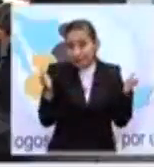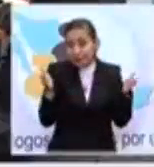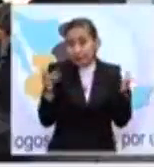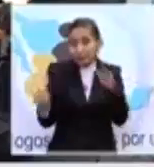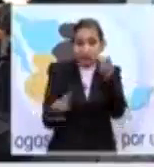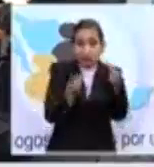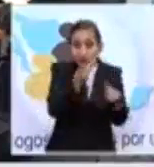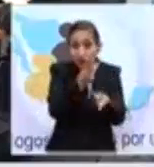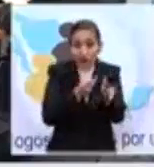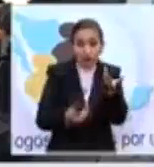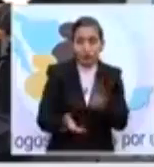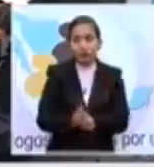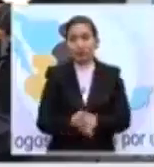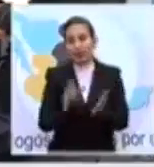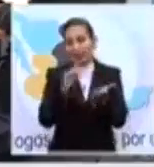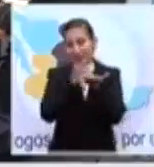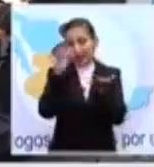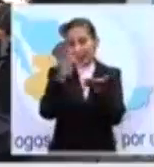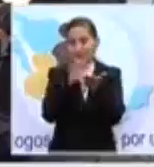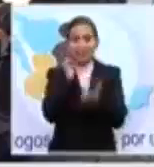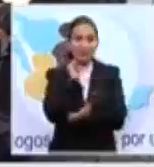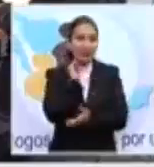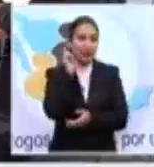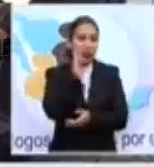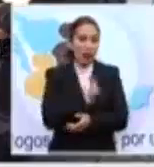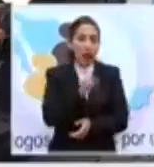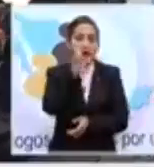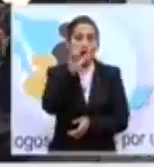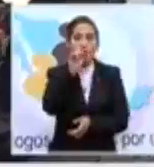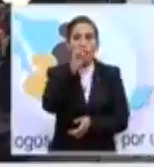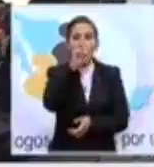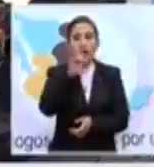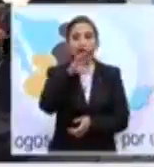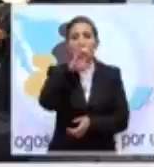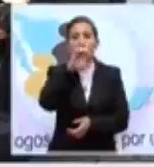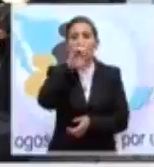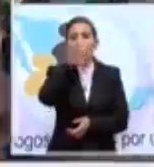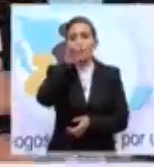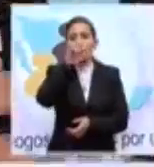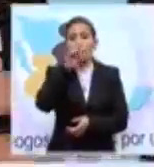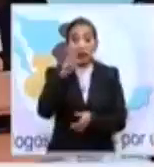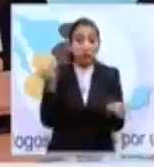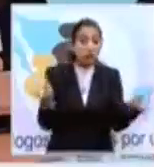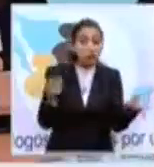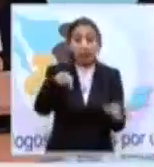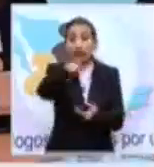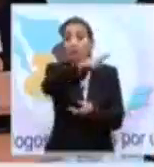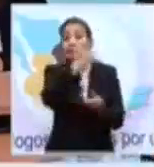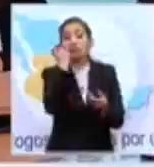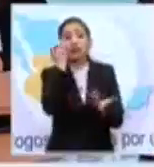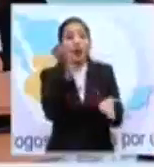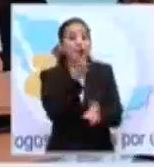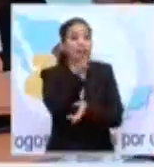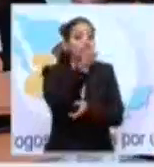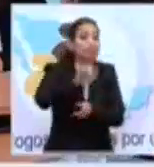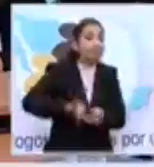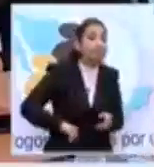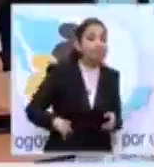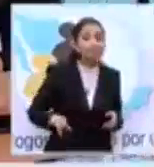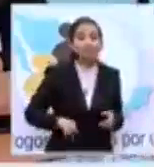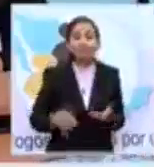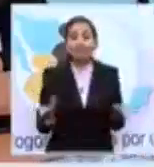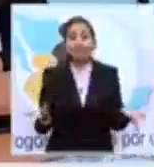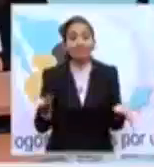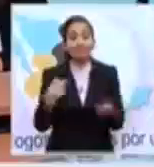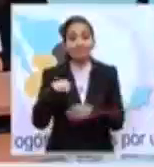las preguntas. Así es, gracias a la senadora Lorena Cuéllar Cisneros. Si alguien de los panelistas está interesado en hacer uso de